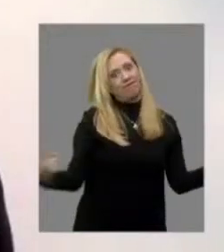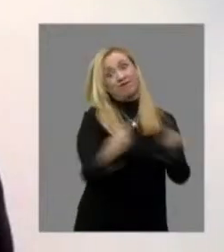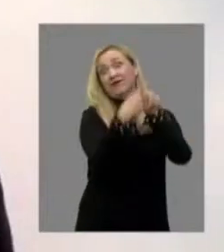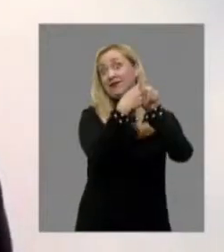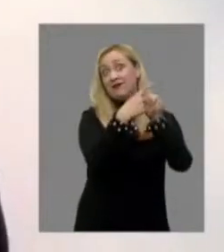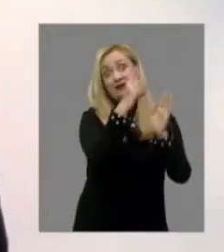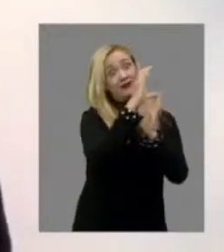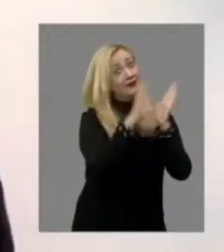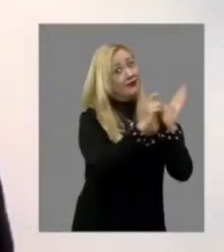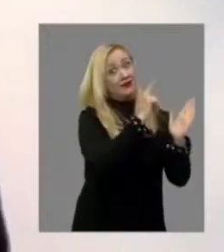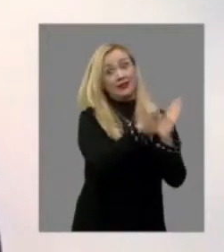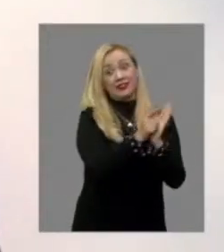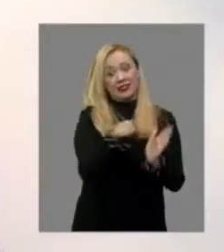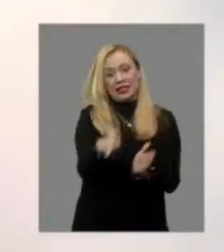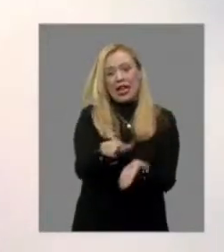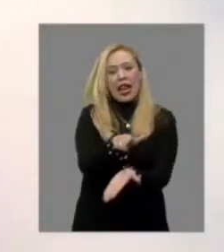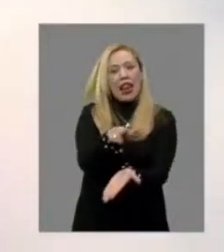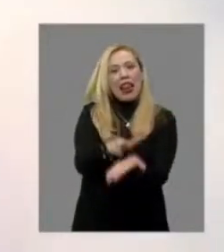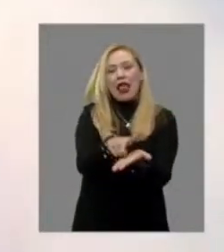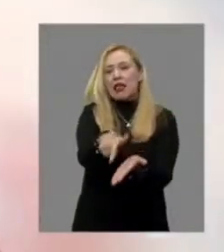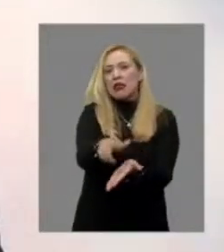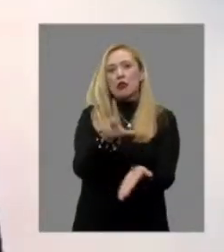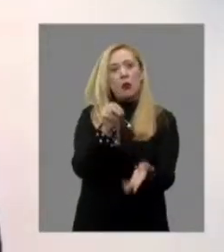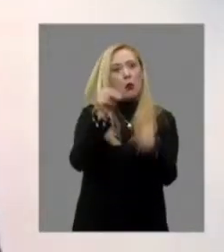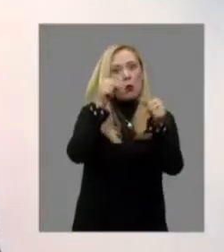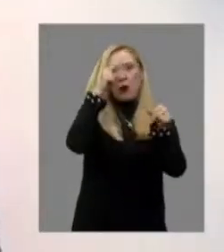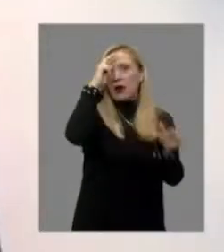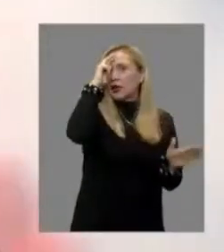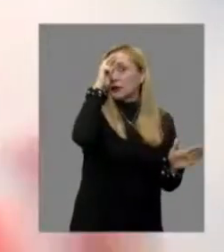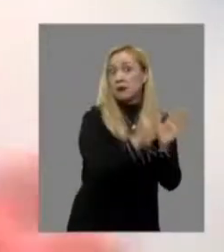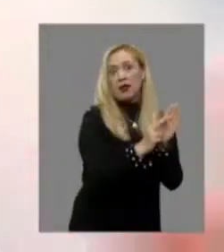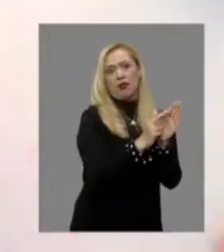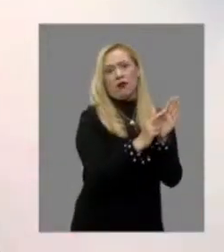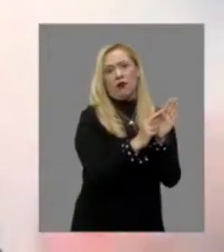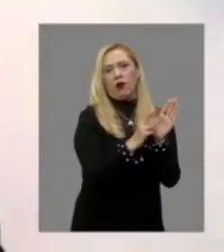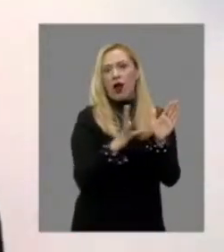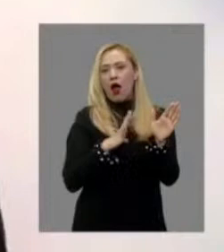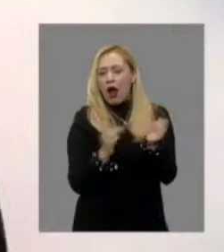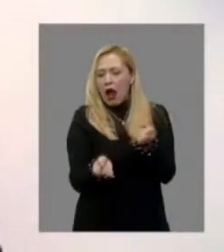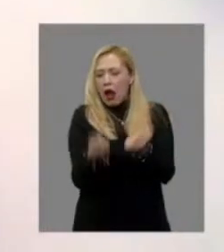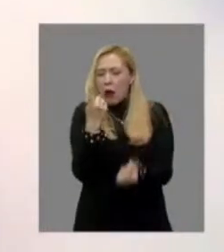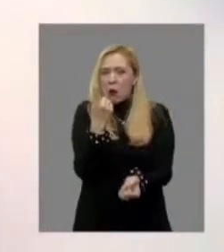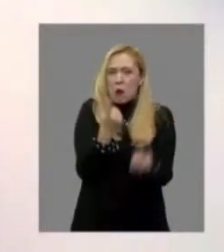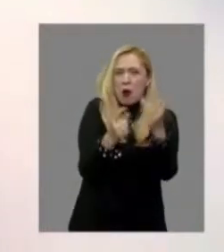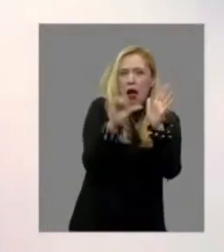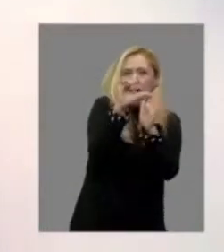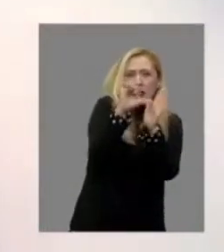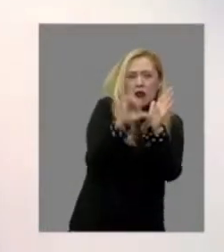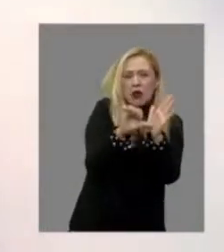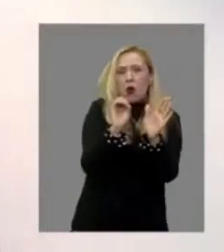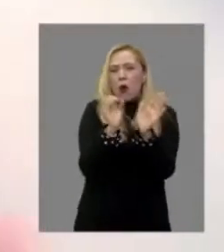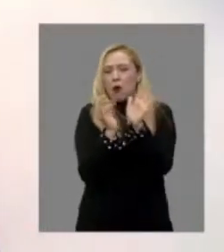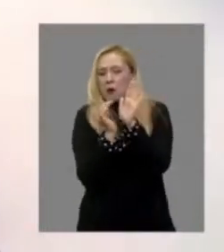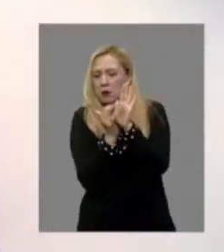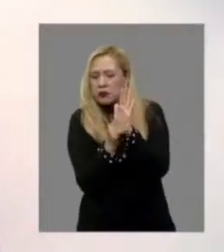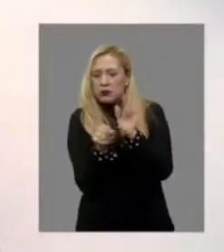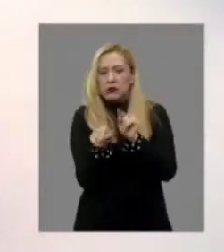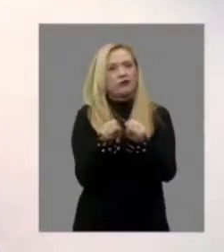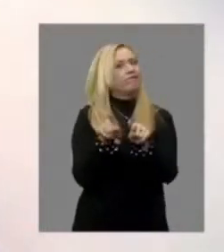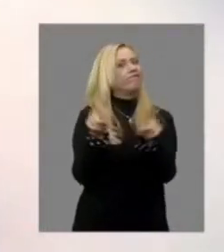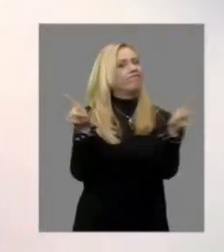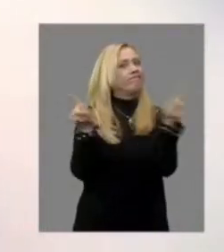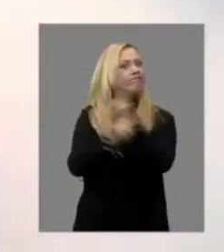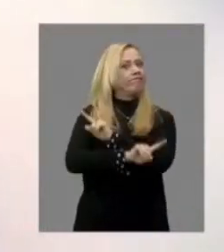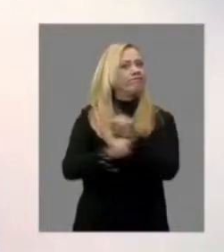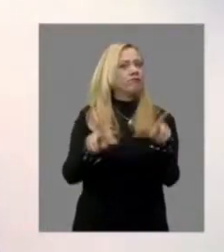inconstitucionalidad de leyes o de porciones normativas o de artículos o capítulos completos cuando no se